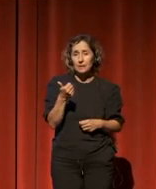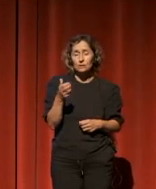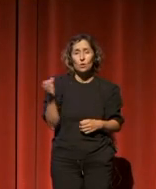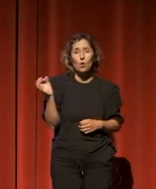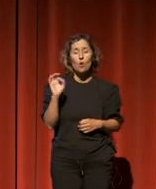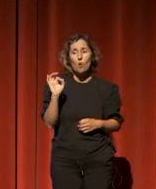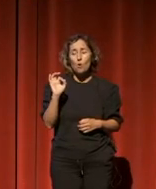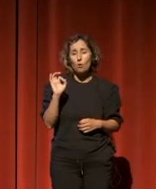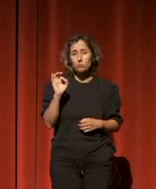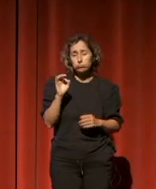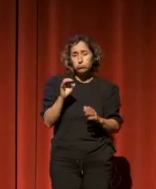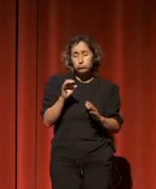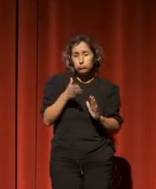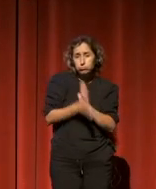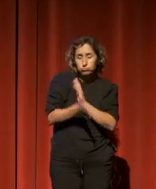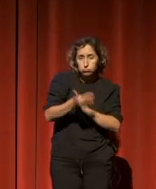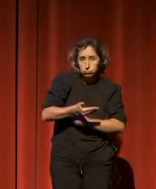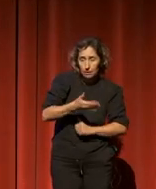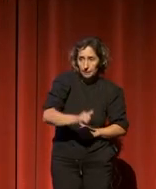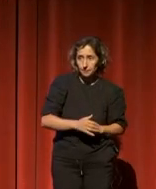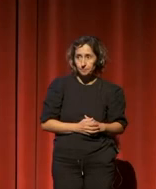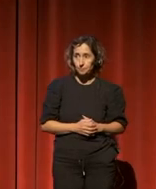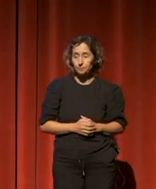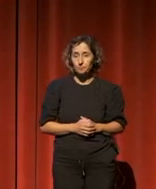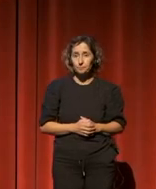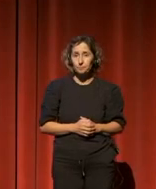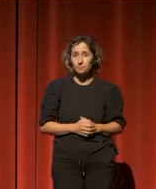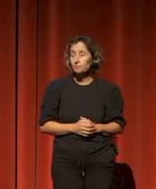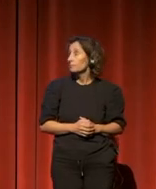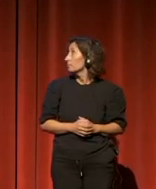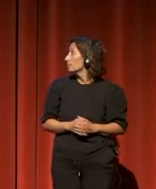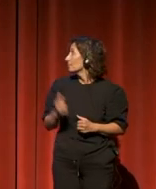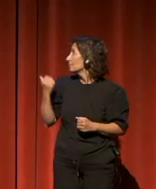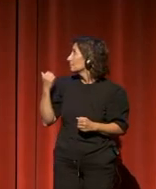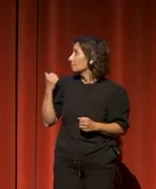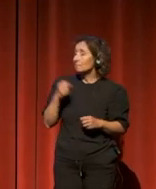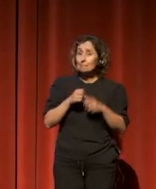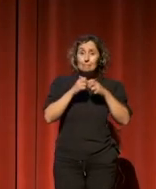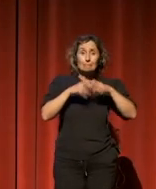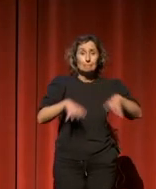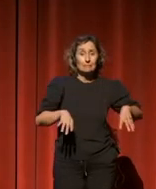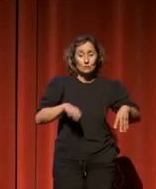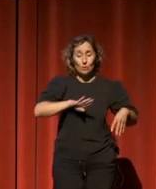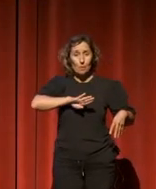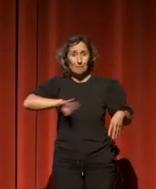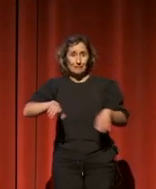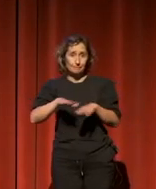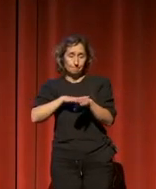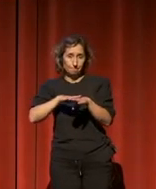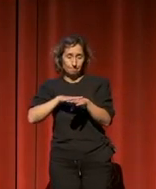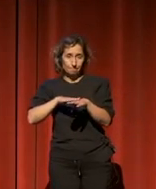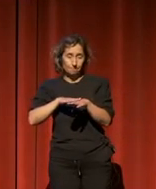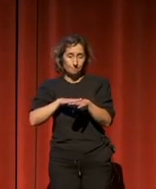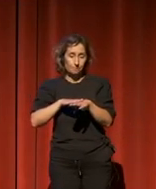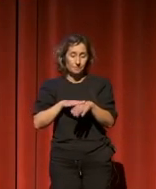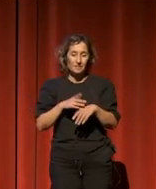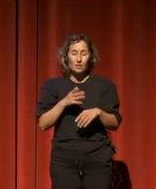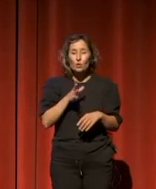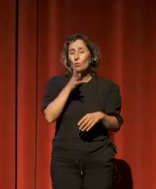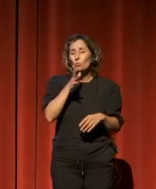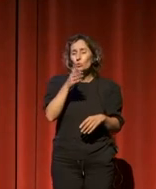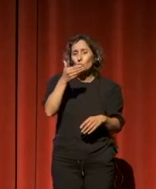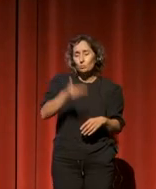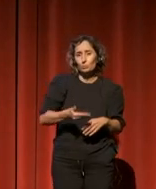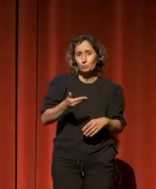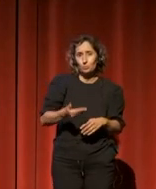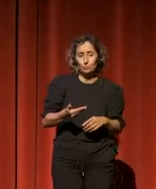participación eh Y esto se ha quedado fuera del esquema y Os pido disculpas en eh digamos factores claves que ocurren